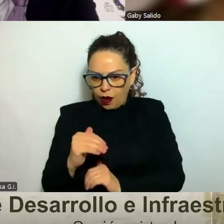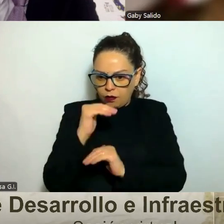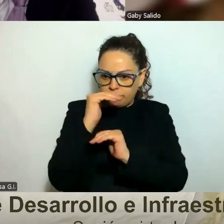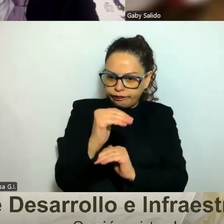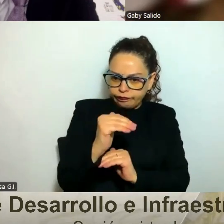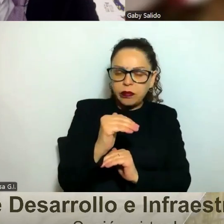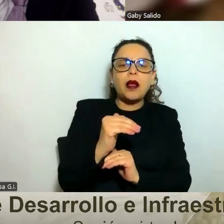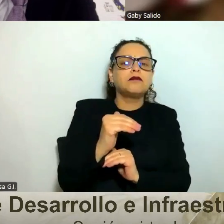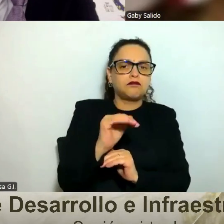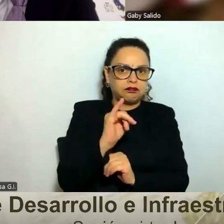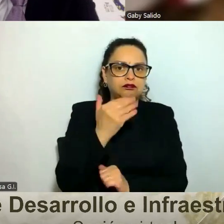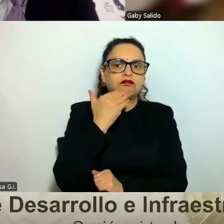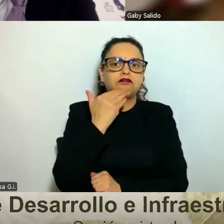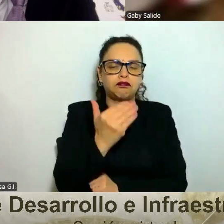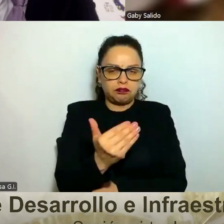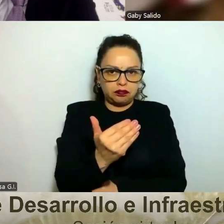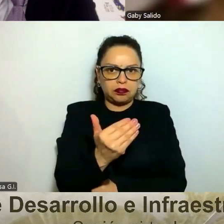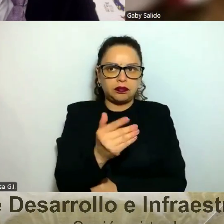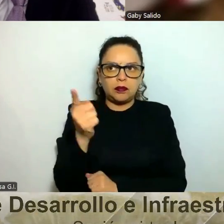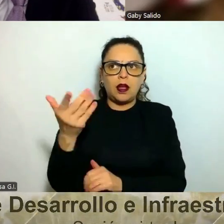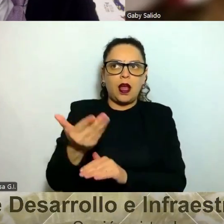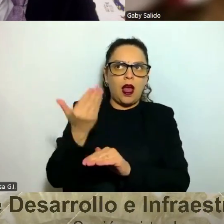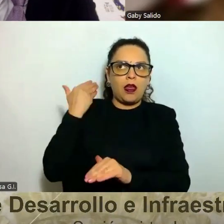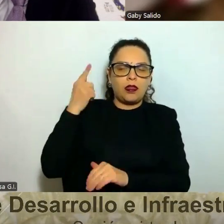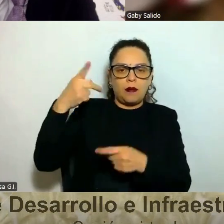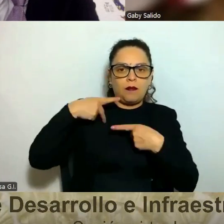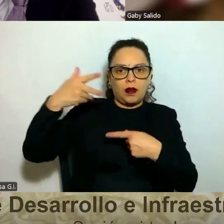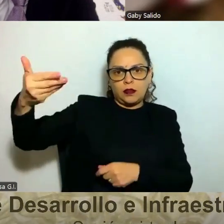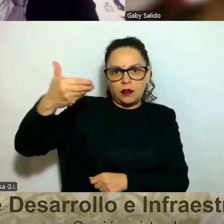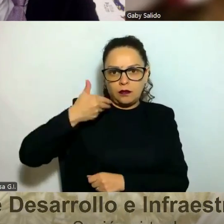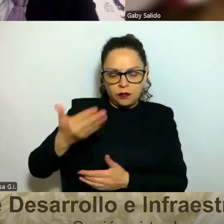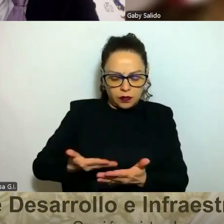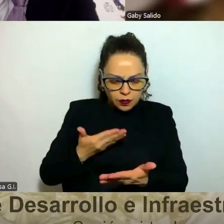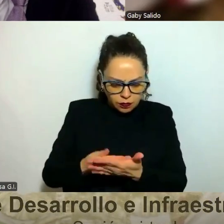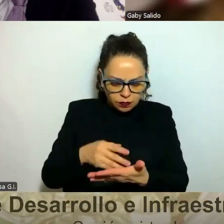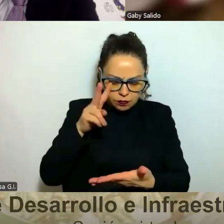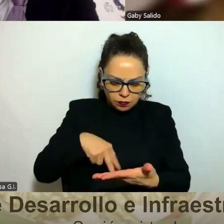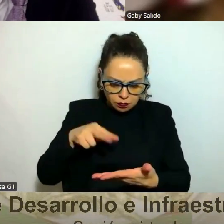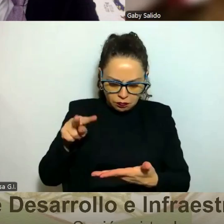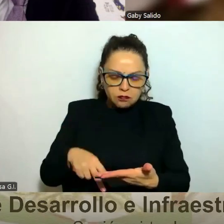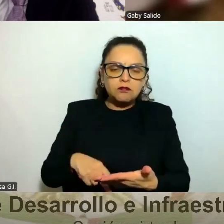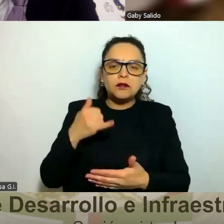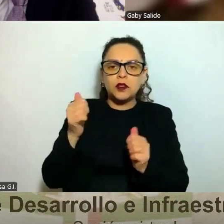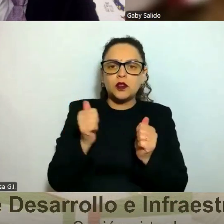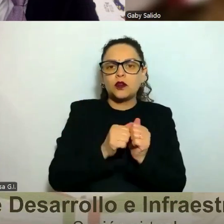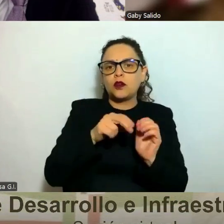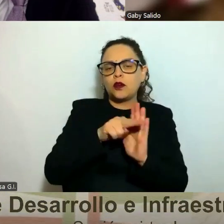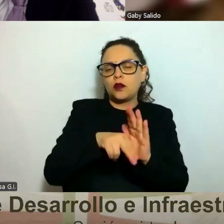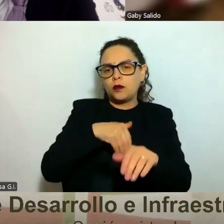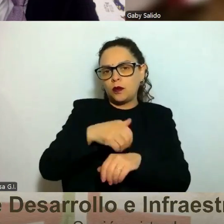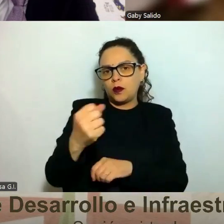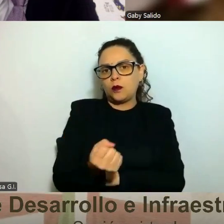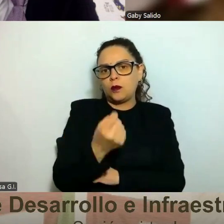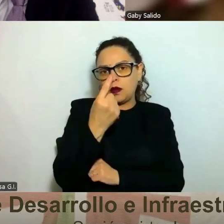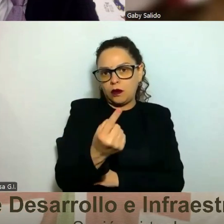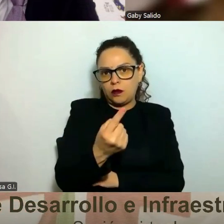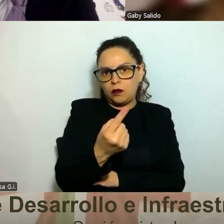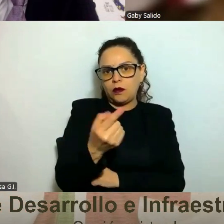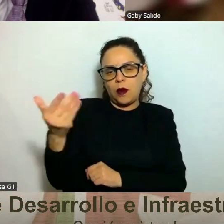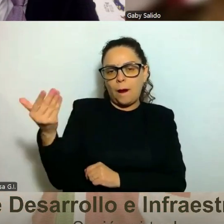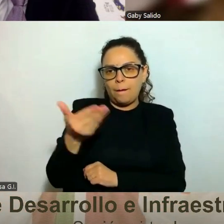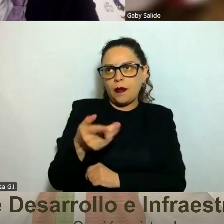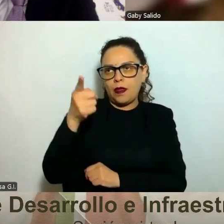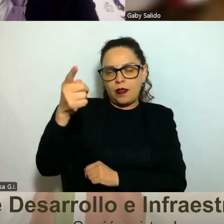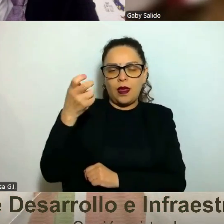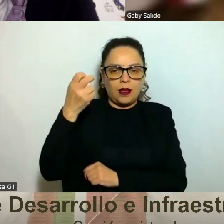proyecto presentado por el promovente y la aplicación de la norma general de ordenación 1 a la zonificación solicitada en la iniciativa, el cual